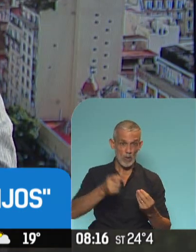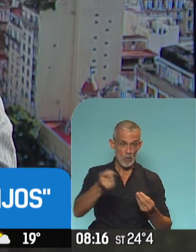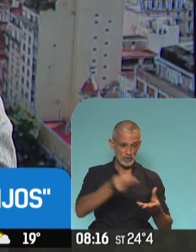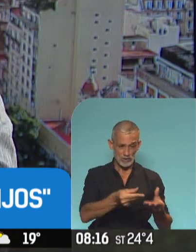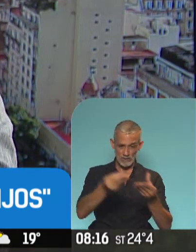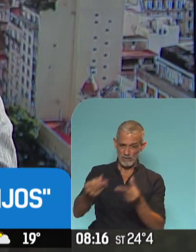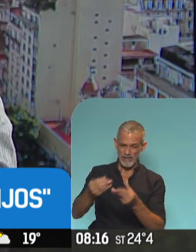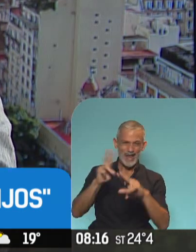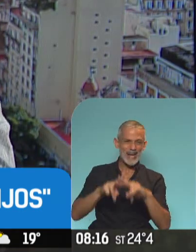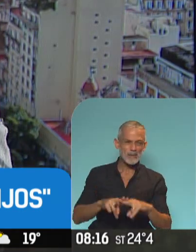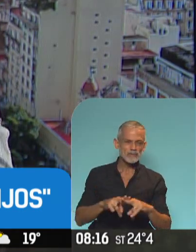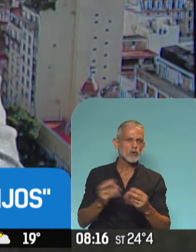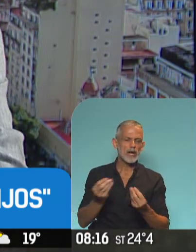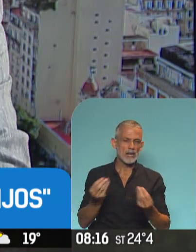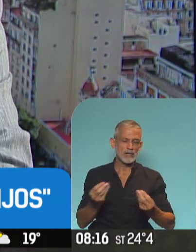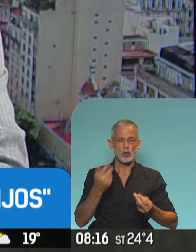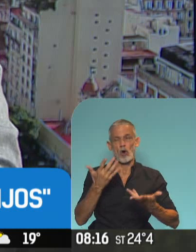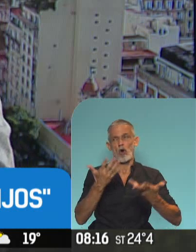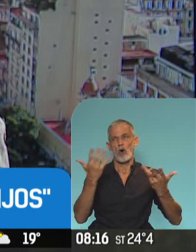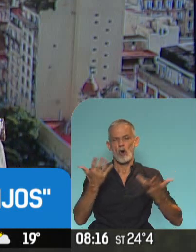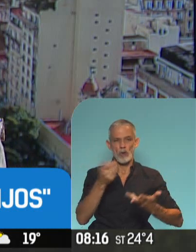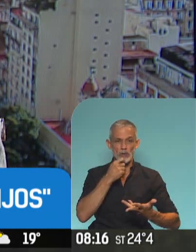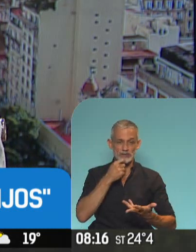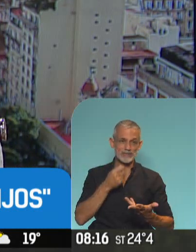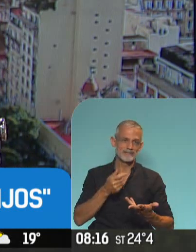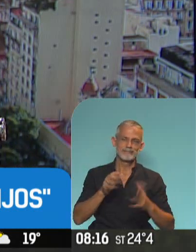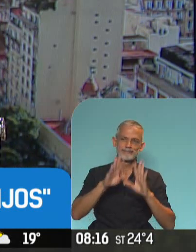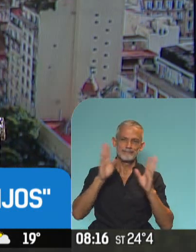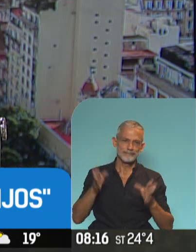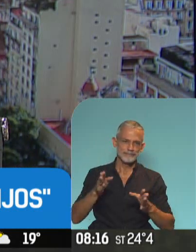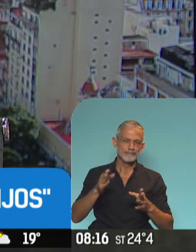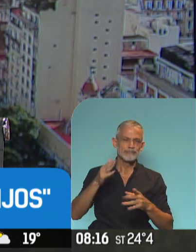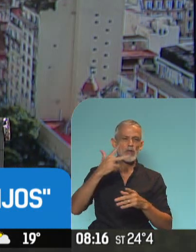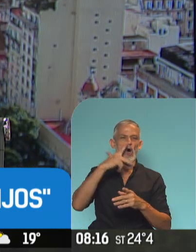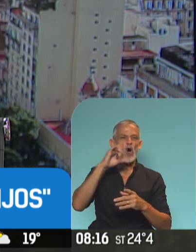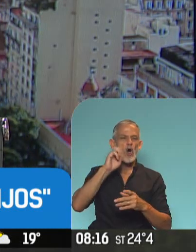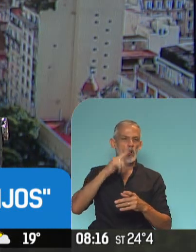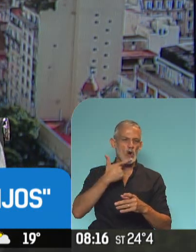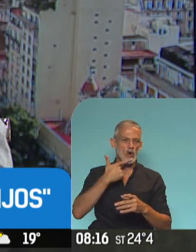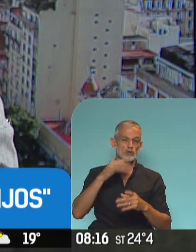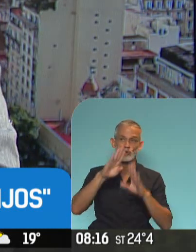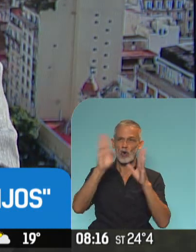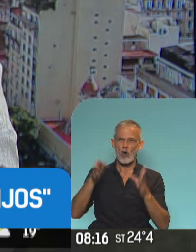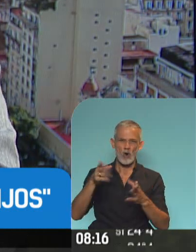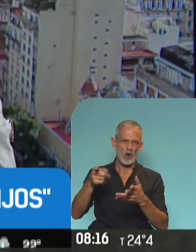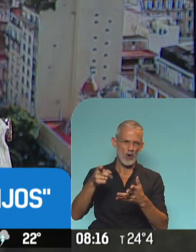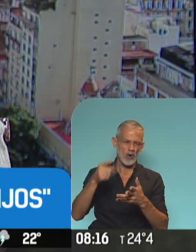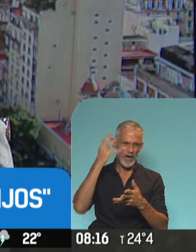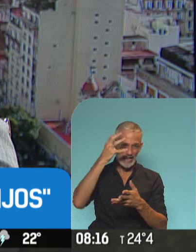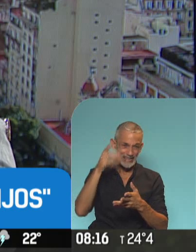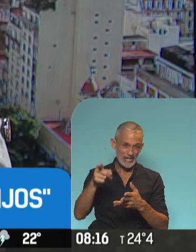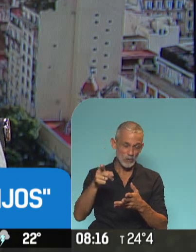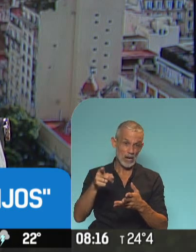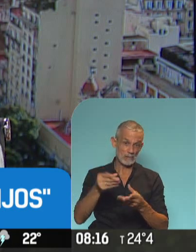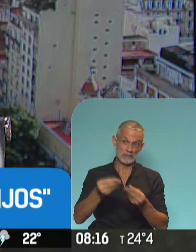instancias de revisión. Obviamente, si te toca por ahí a lo mejor Hornos y algún otro más,